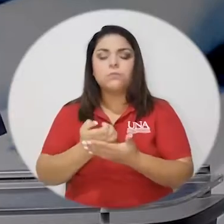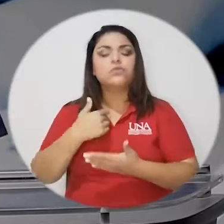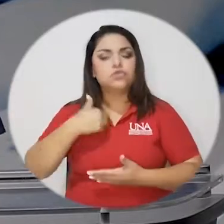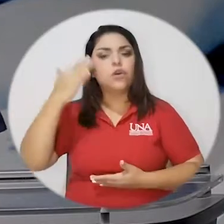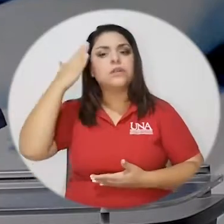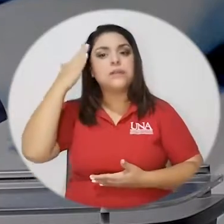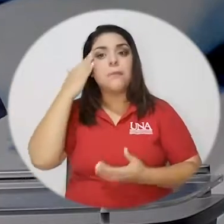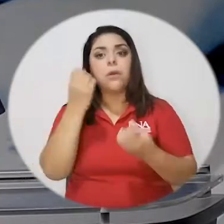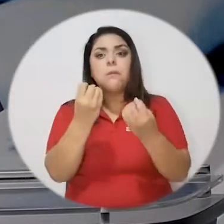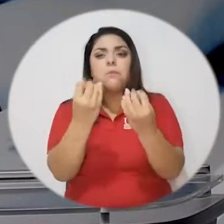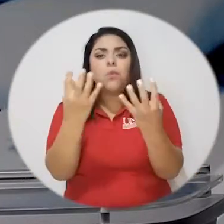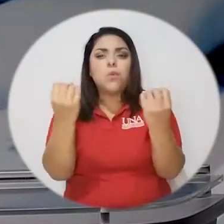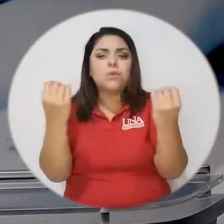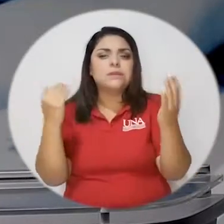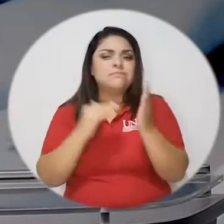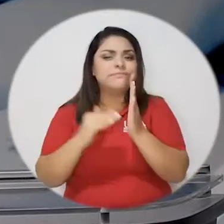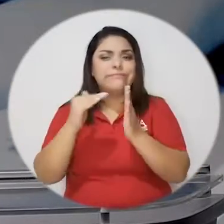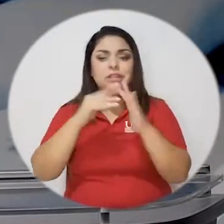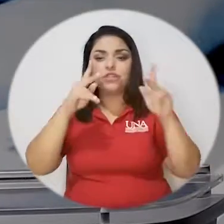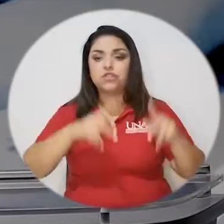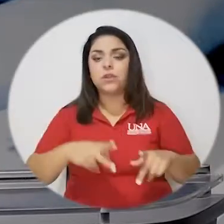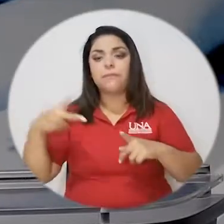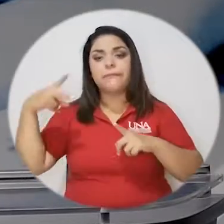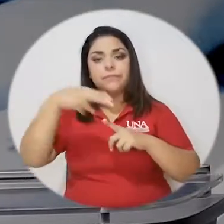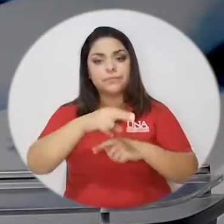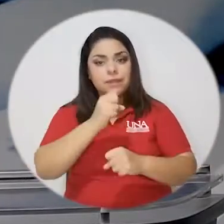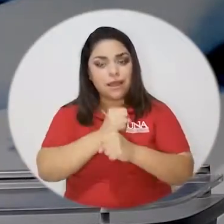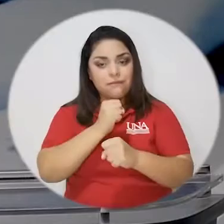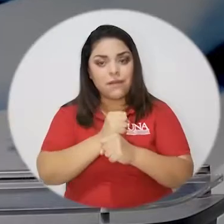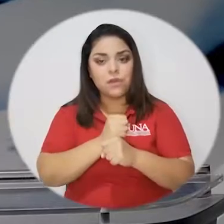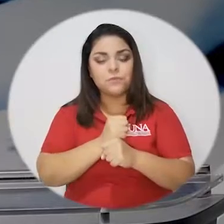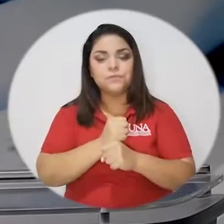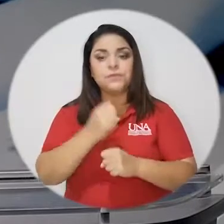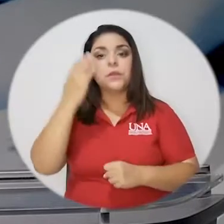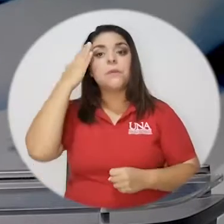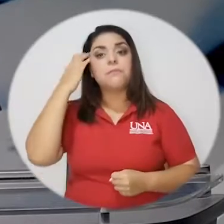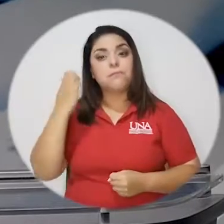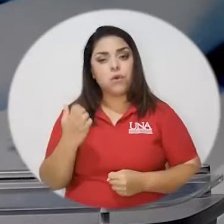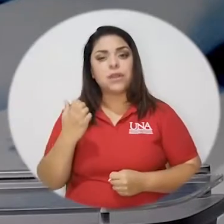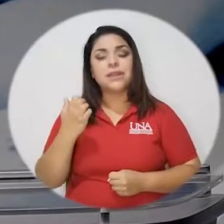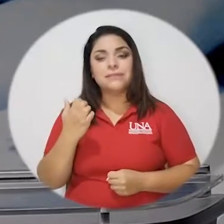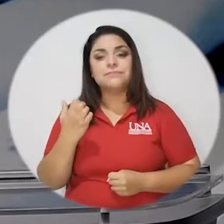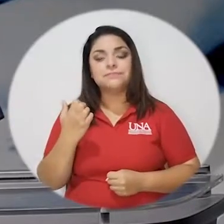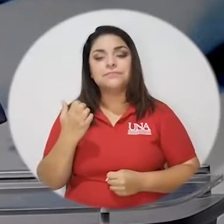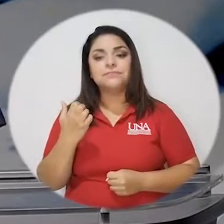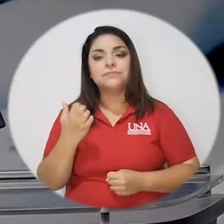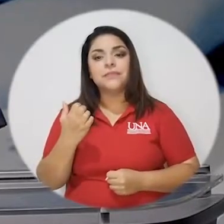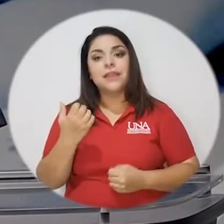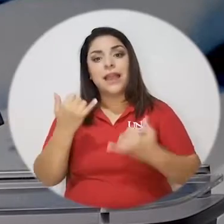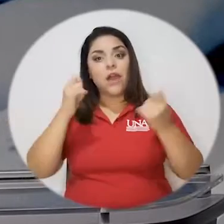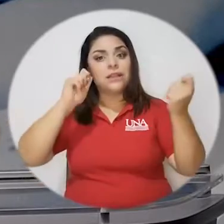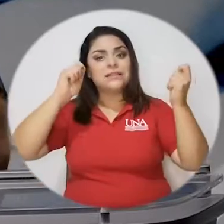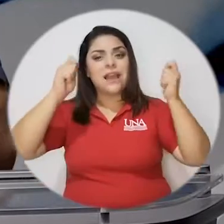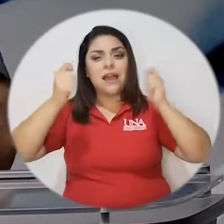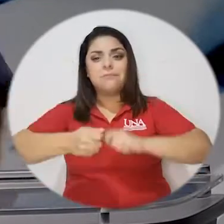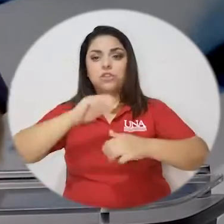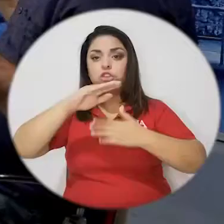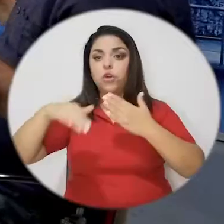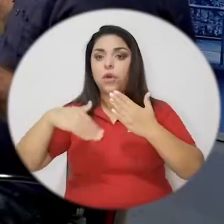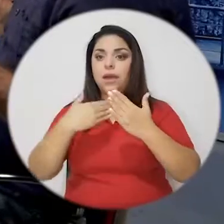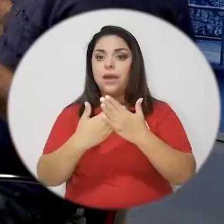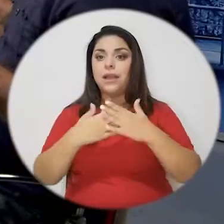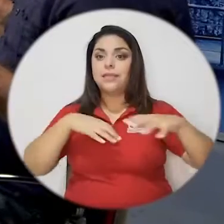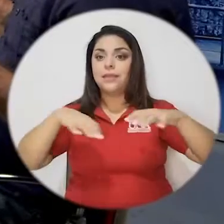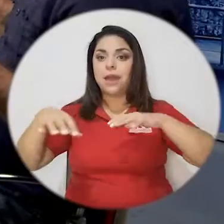porque es un hecho que hubo decenas de miles de personas que se quedaron sin empleo, porque se